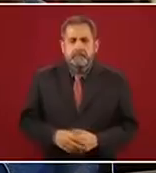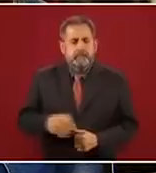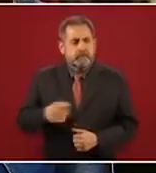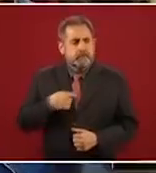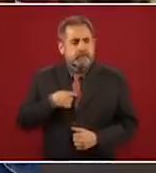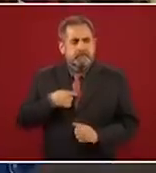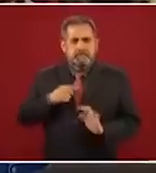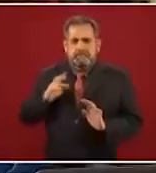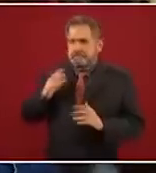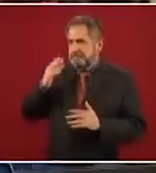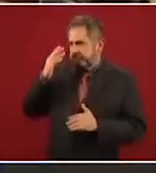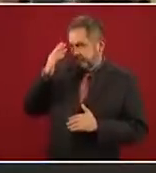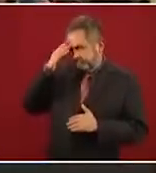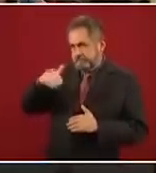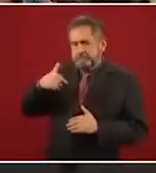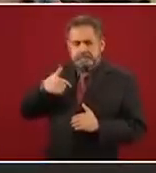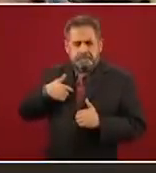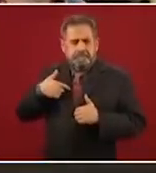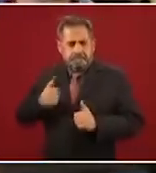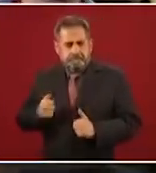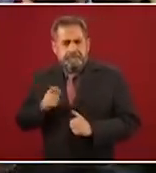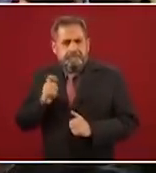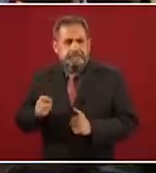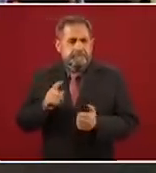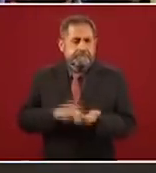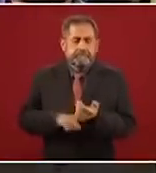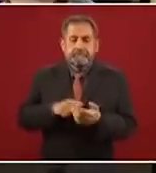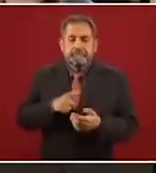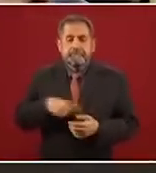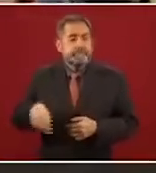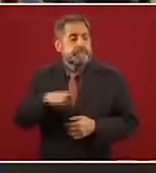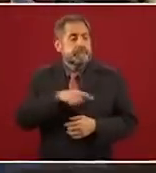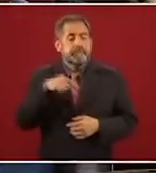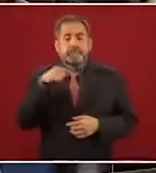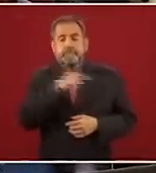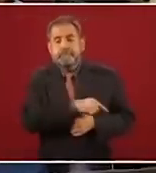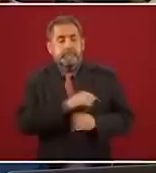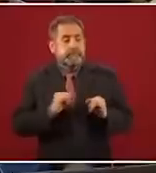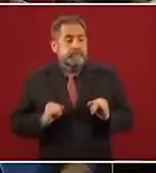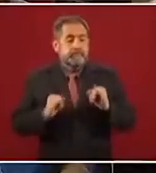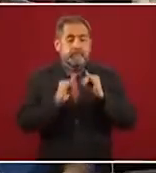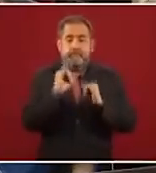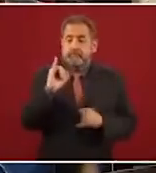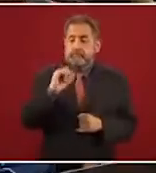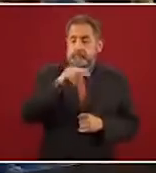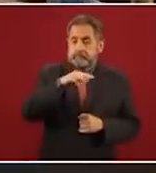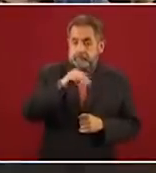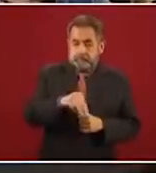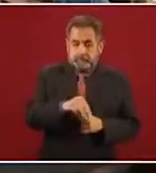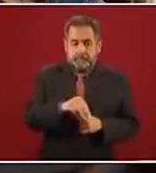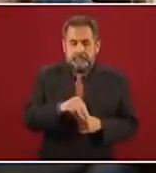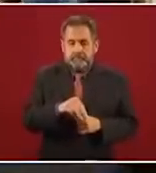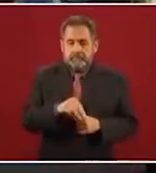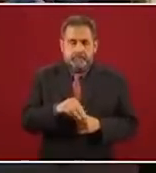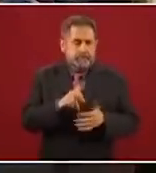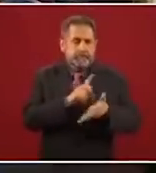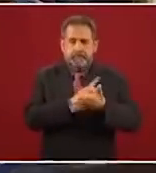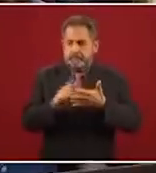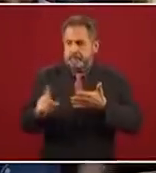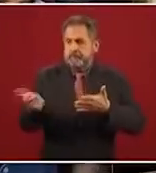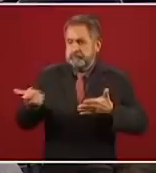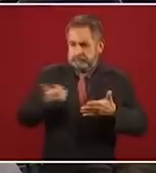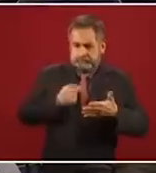entendido que de los derechos que cobra el Instituto de Migración, que son los de no